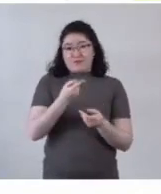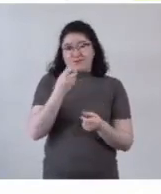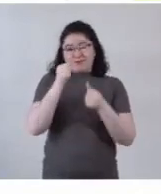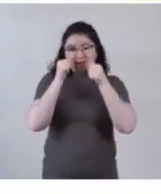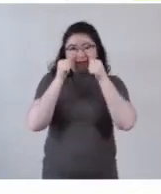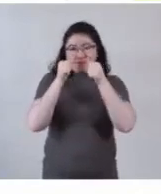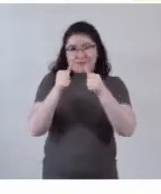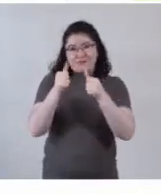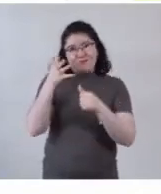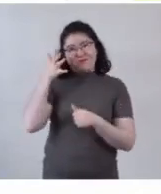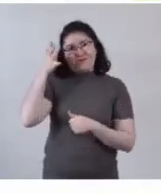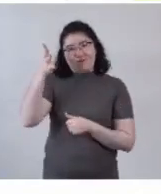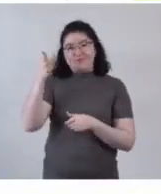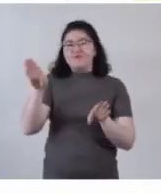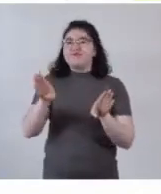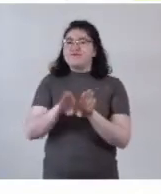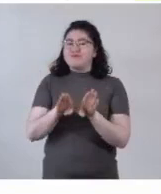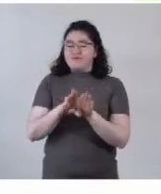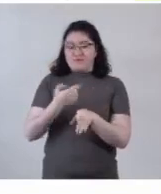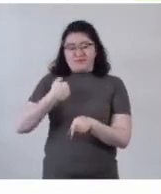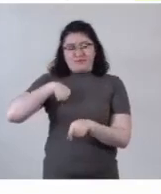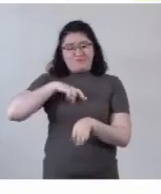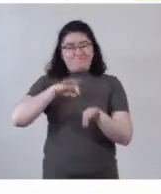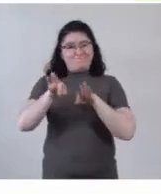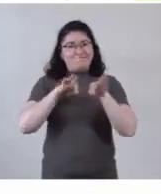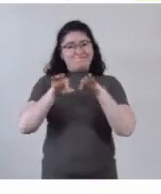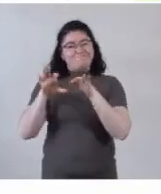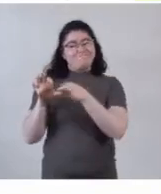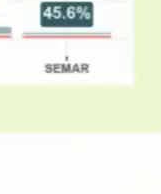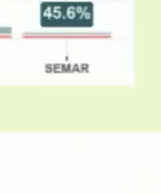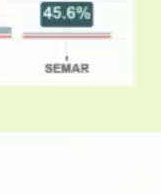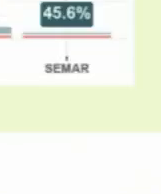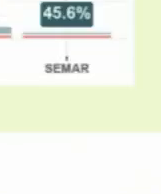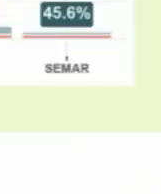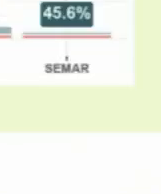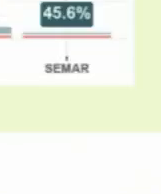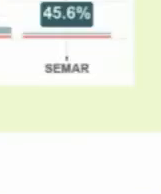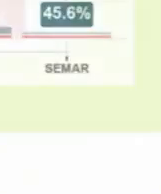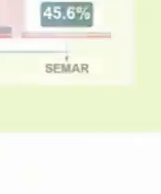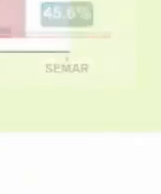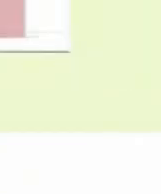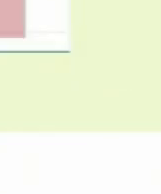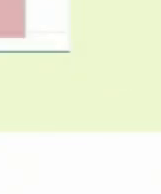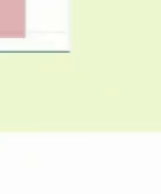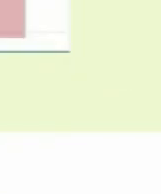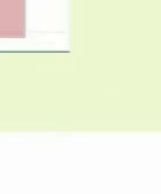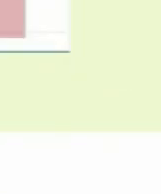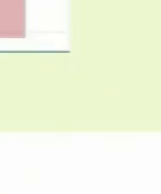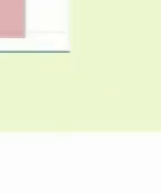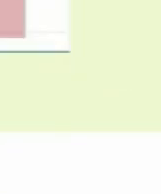gracias a la coordinación que hemos tenido con todas las instituciones de salud.